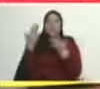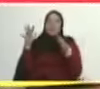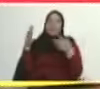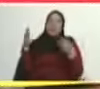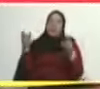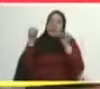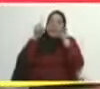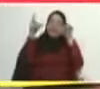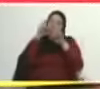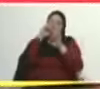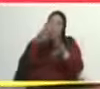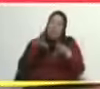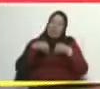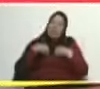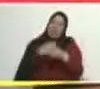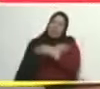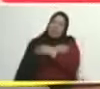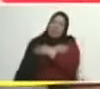admiración, el reconocimiento.